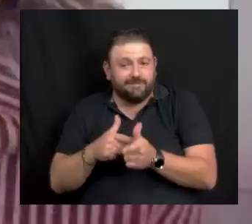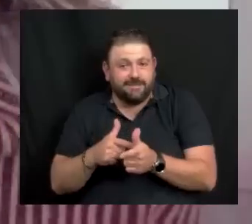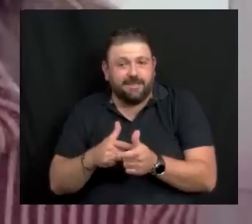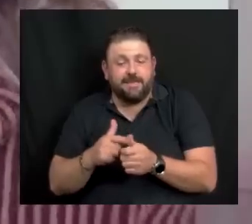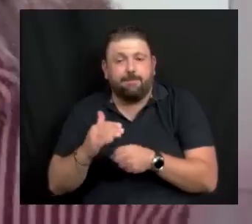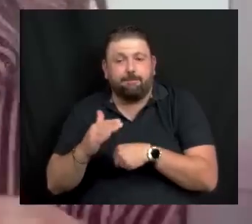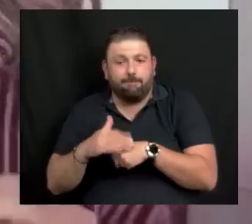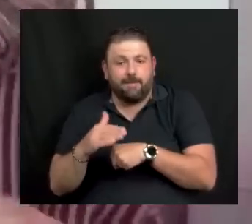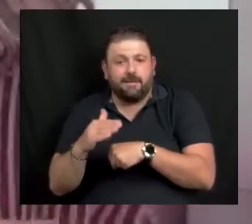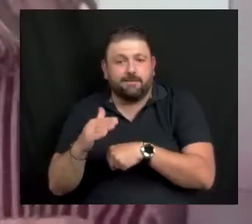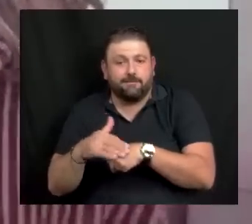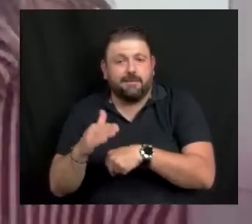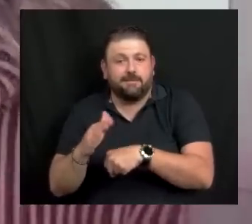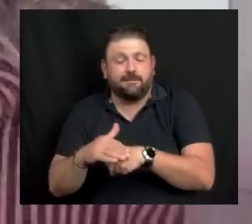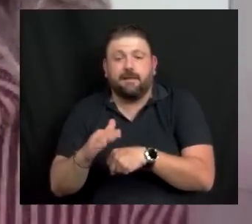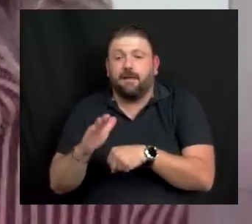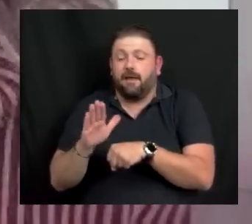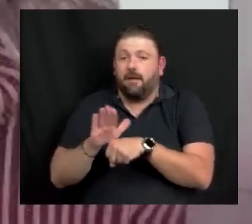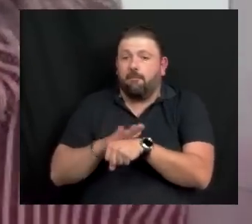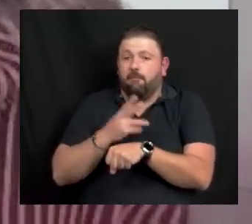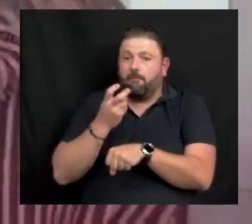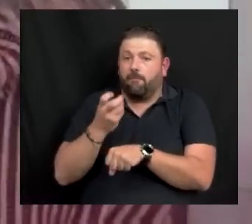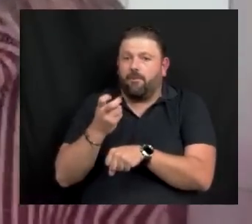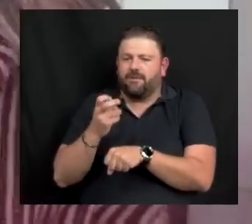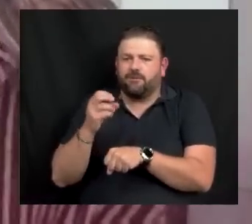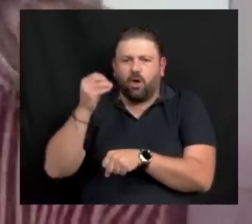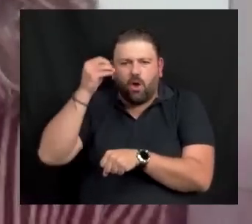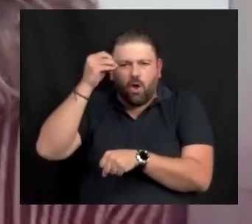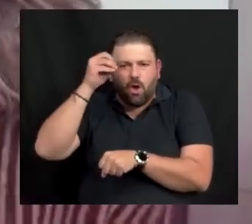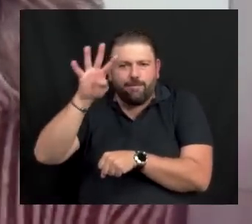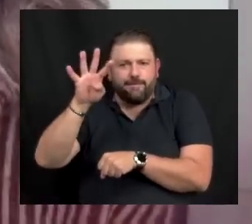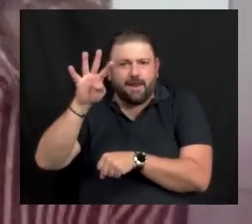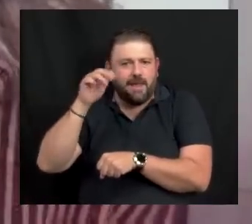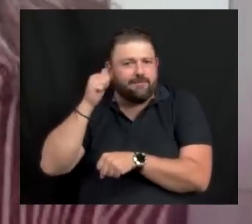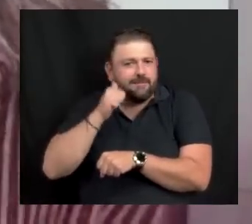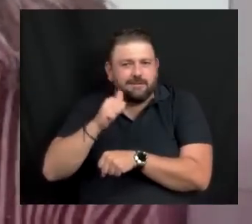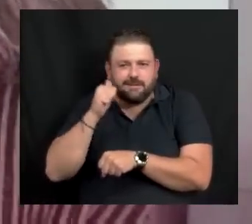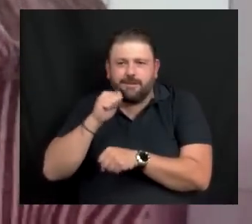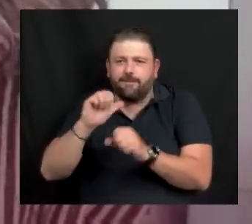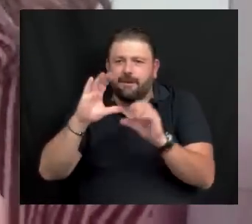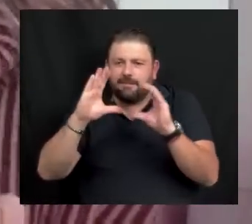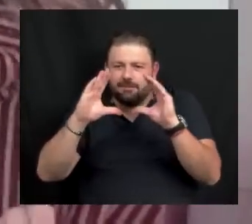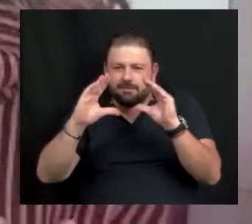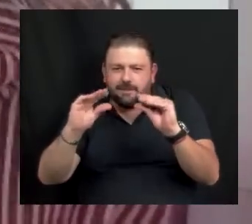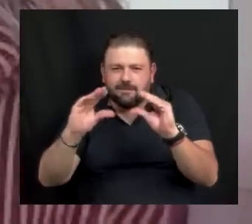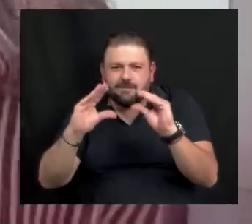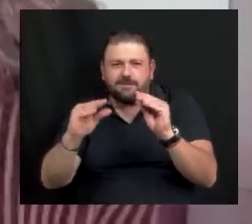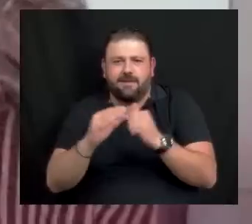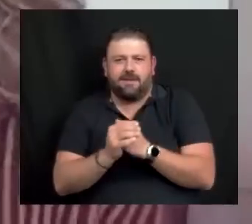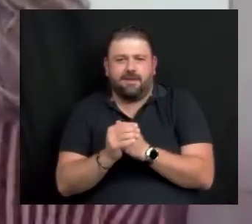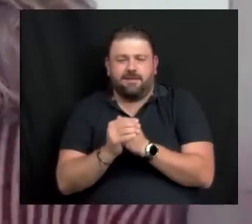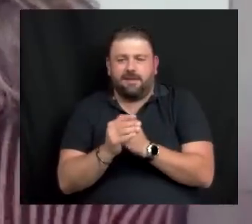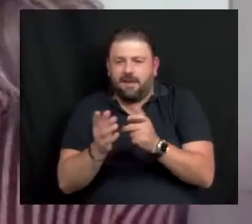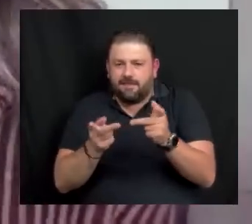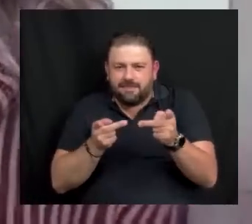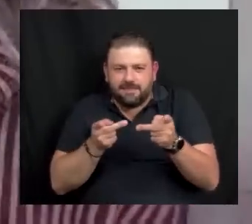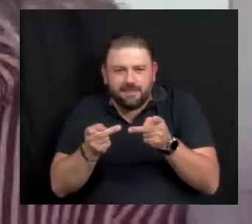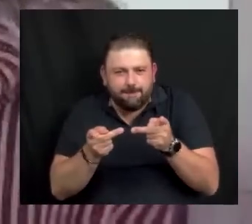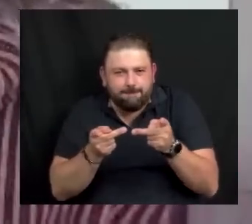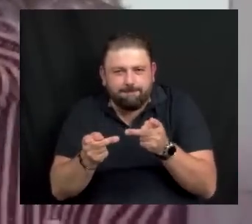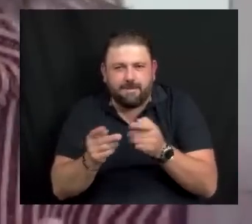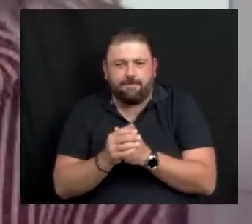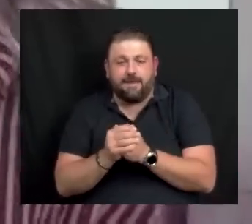enseña nuestra empresa, lo que nos enseña OmniLife, es el día a día. Esto es asegurar,